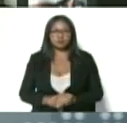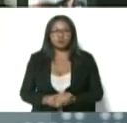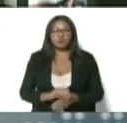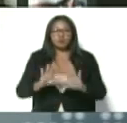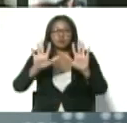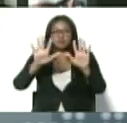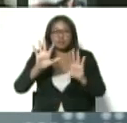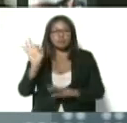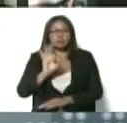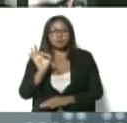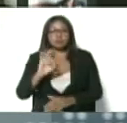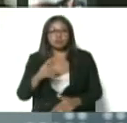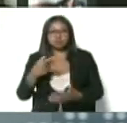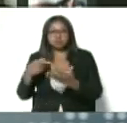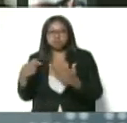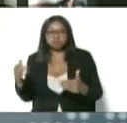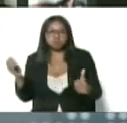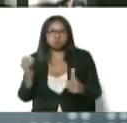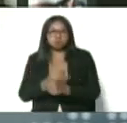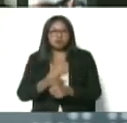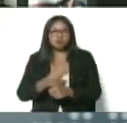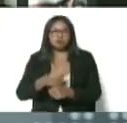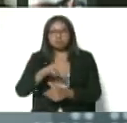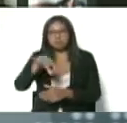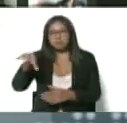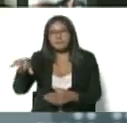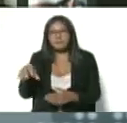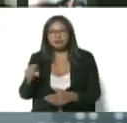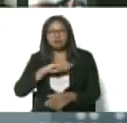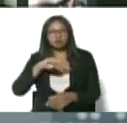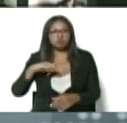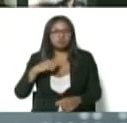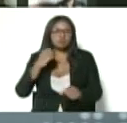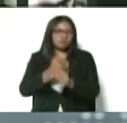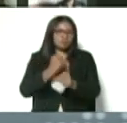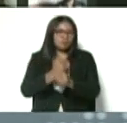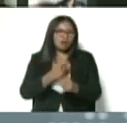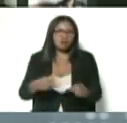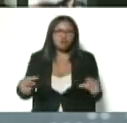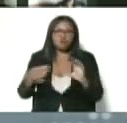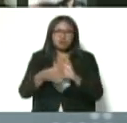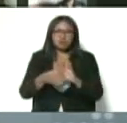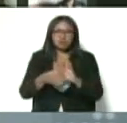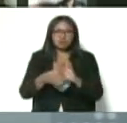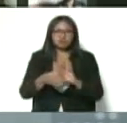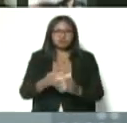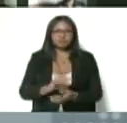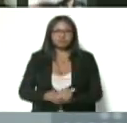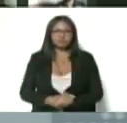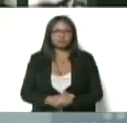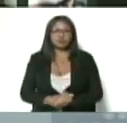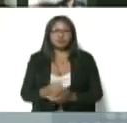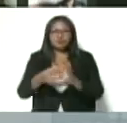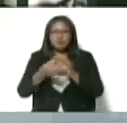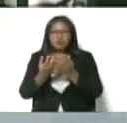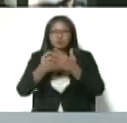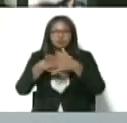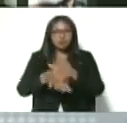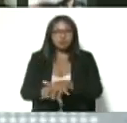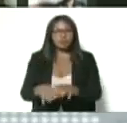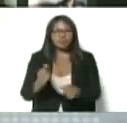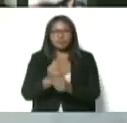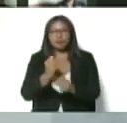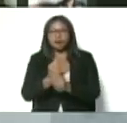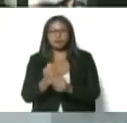ciento de los demás organismos en seguridad ciudadana pero qué trabajando unidos bien articulados el trabajo